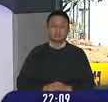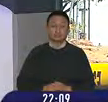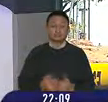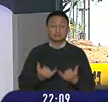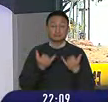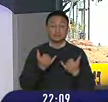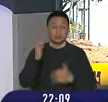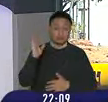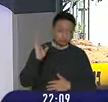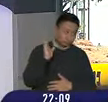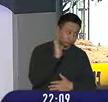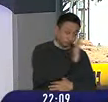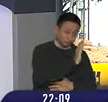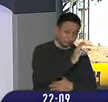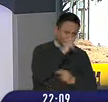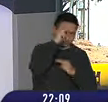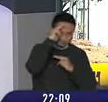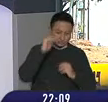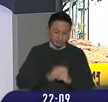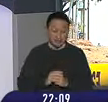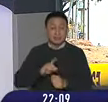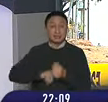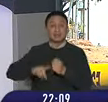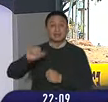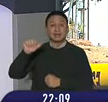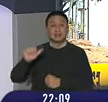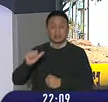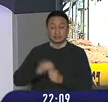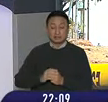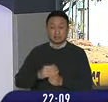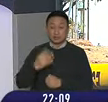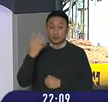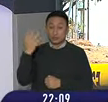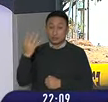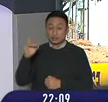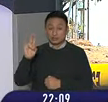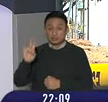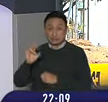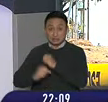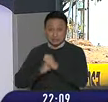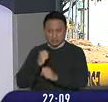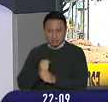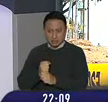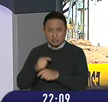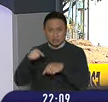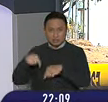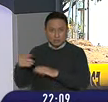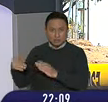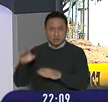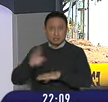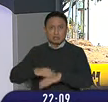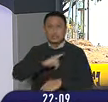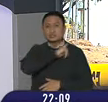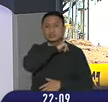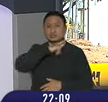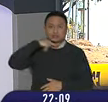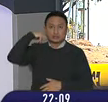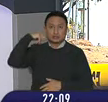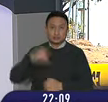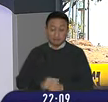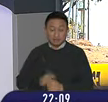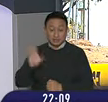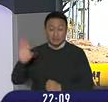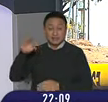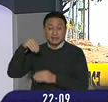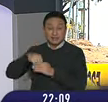Vamos con otro ámbito informativo. Dos hermanas de 4 y 7 años de edad fueron asesinadas con arma blanca mientras dormían en